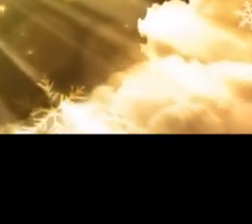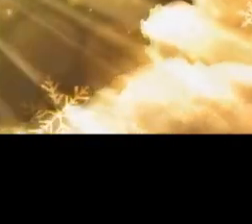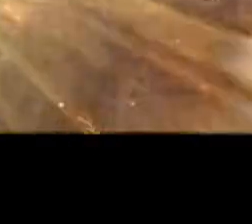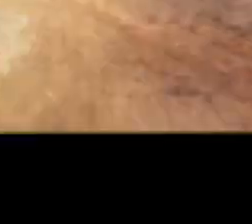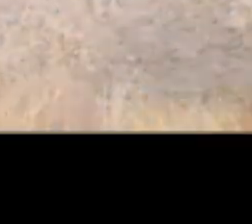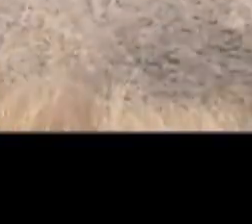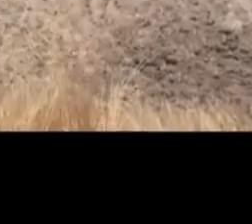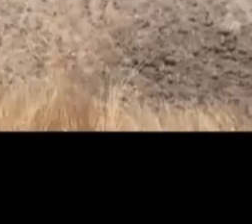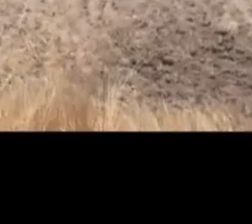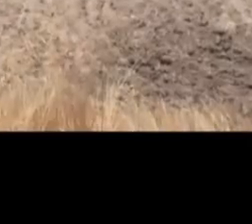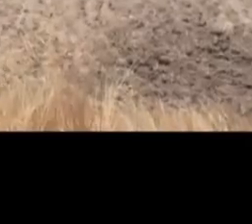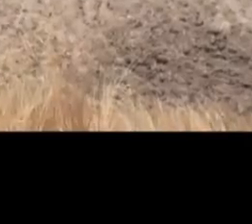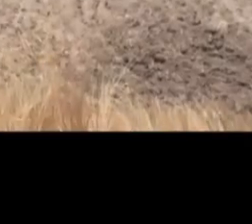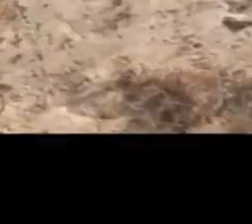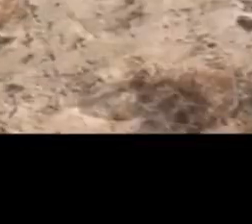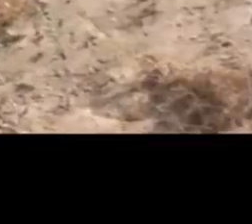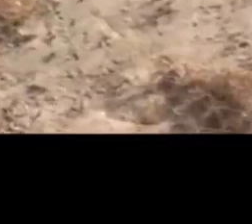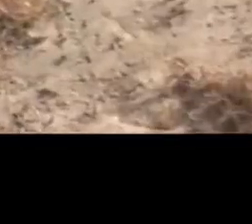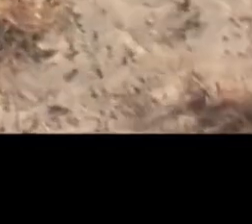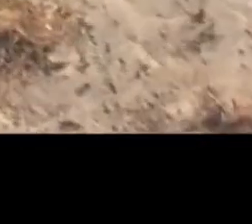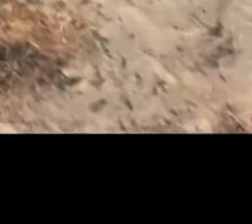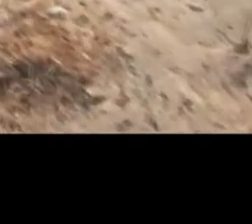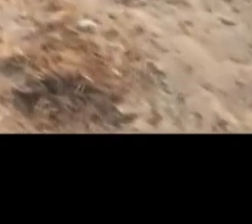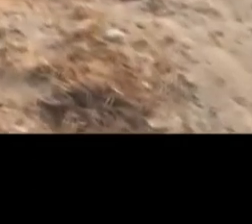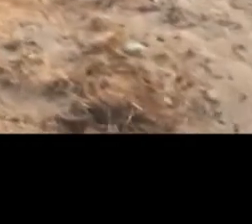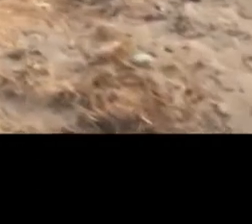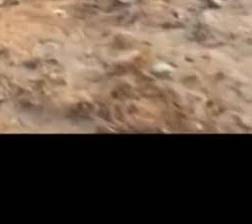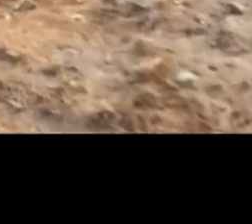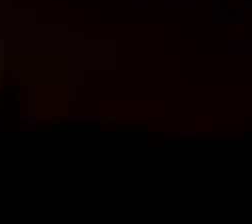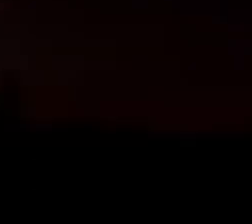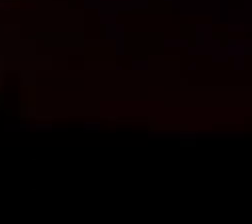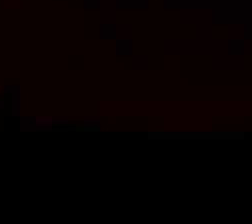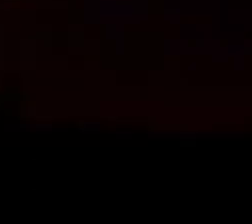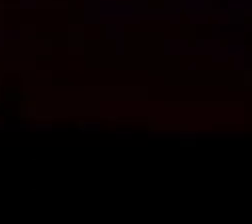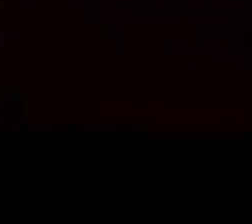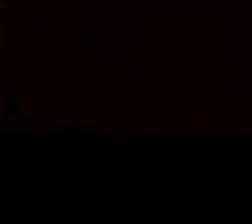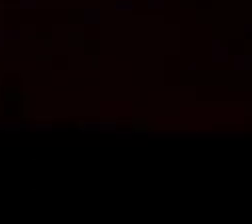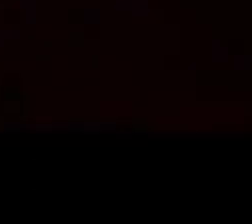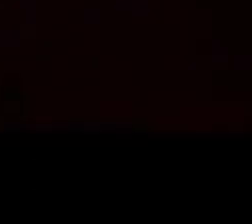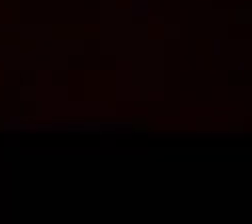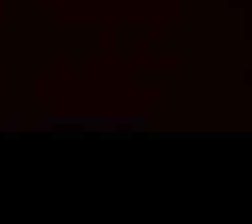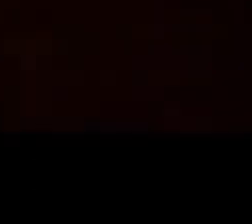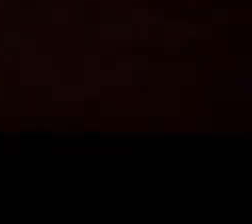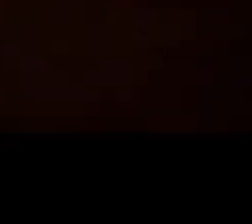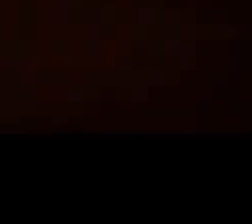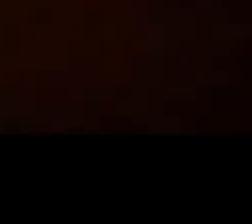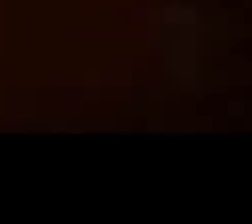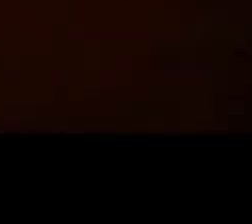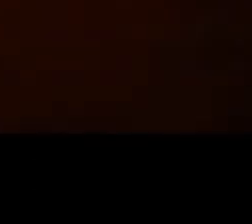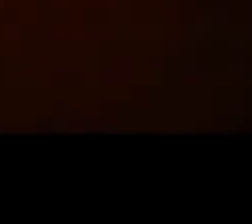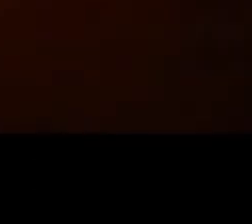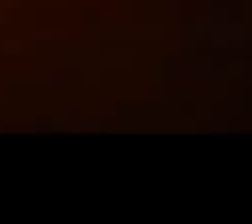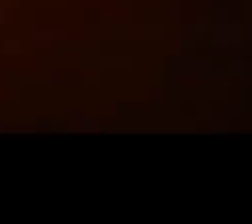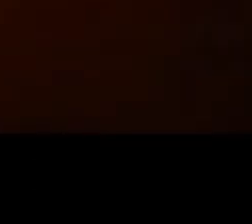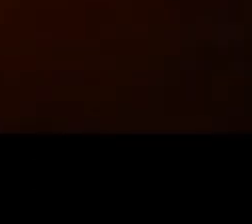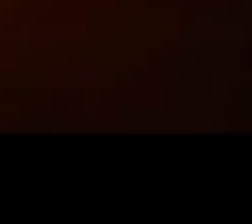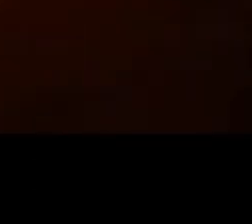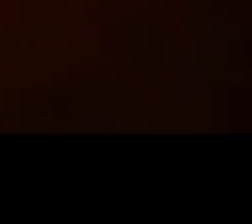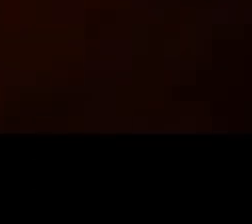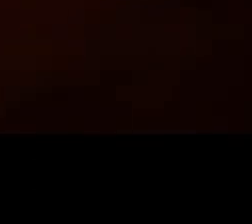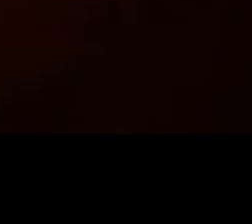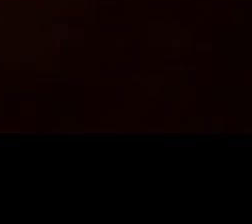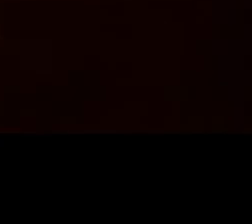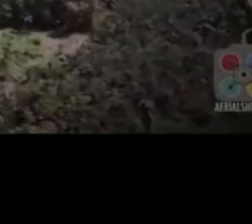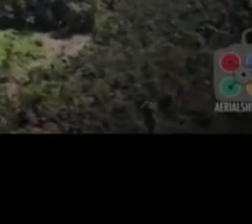voy que bien mi niñez echando va un día bajo el nicaragüense sol de encendido